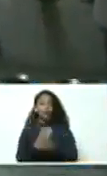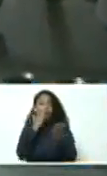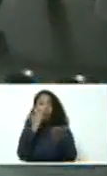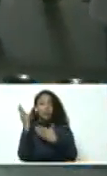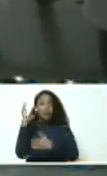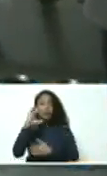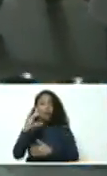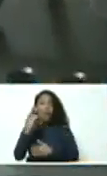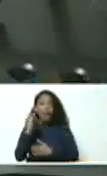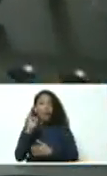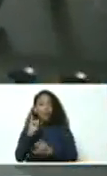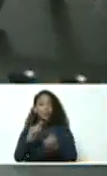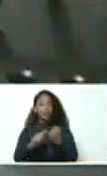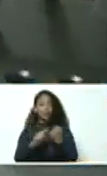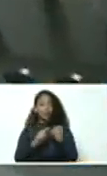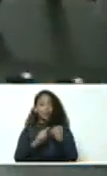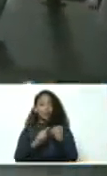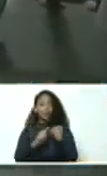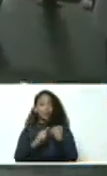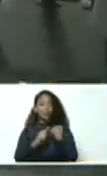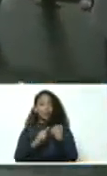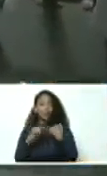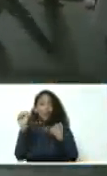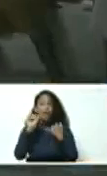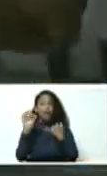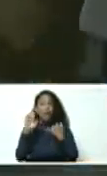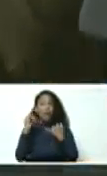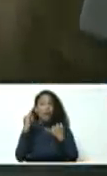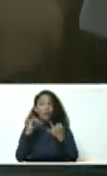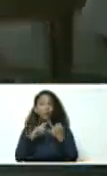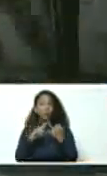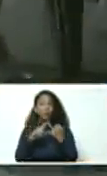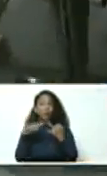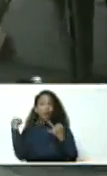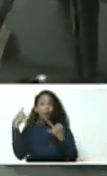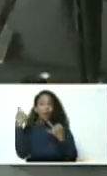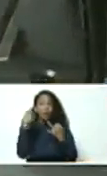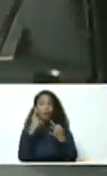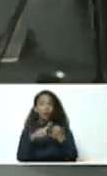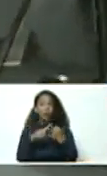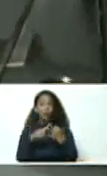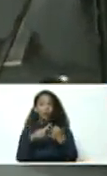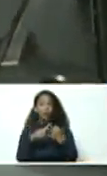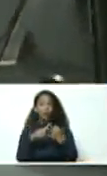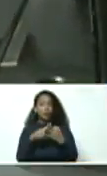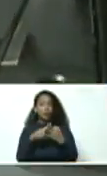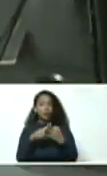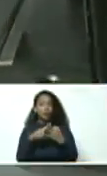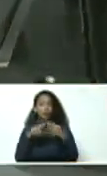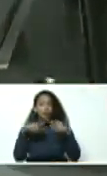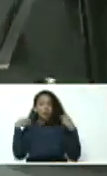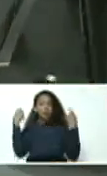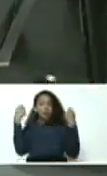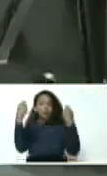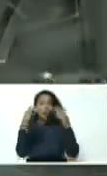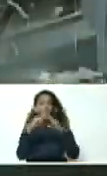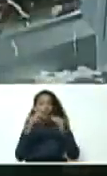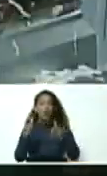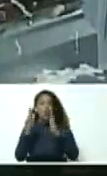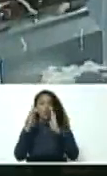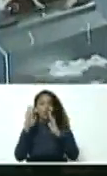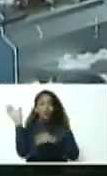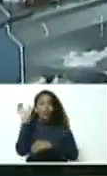CDI, de SRI, de ambulatorios, consultorios populares en todas las barriadas